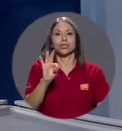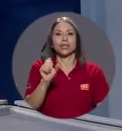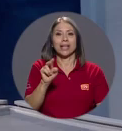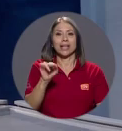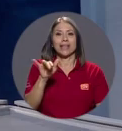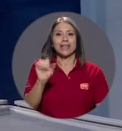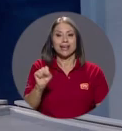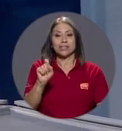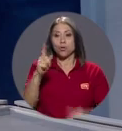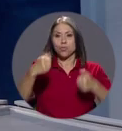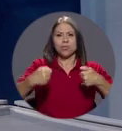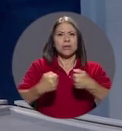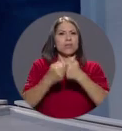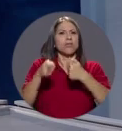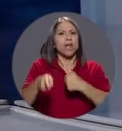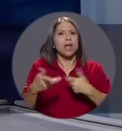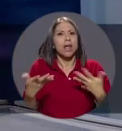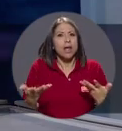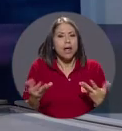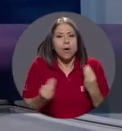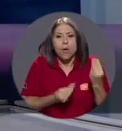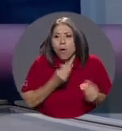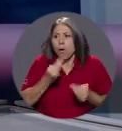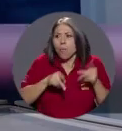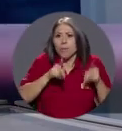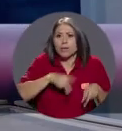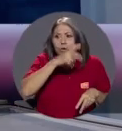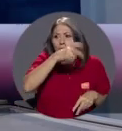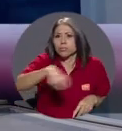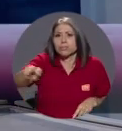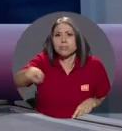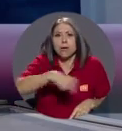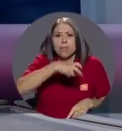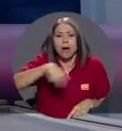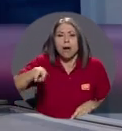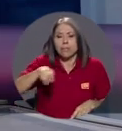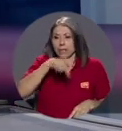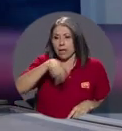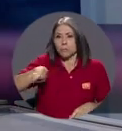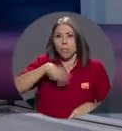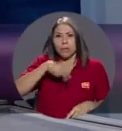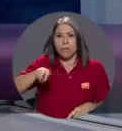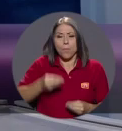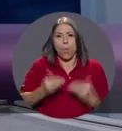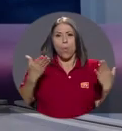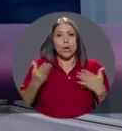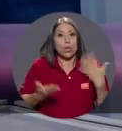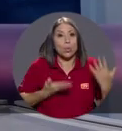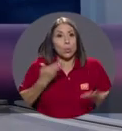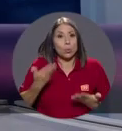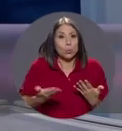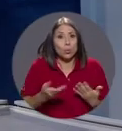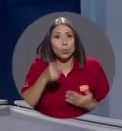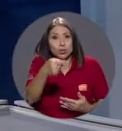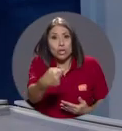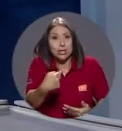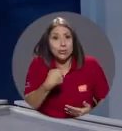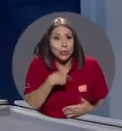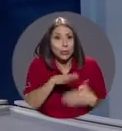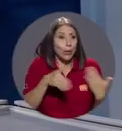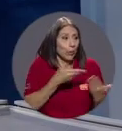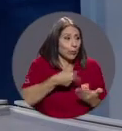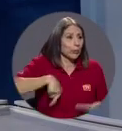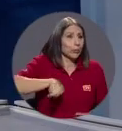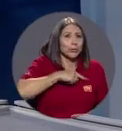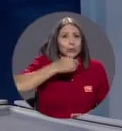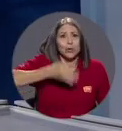que involucra contar con una ciudad de este tipo tiene que ver con el tema de la movilidad urbana y el tema del transporte público, por supuesto, una de las pesadillas que usted